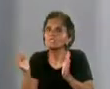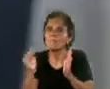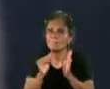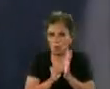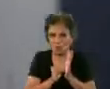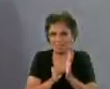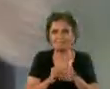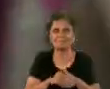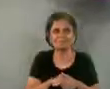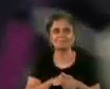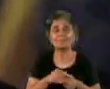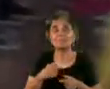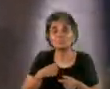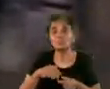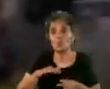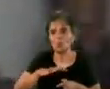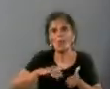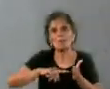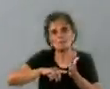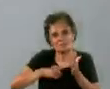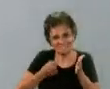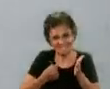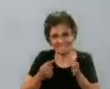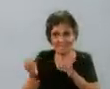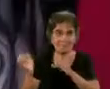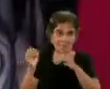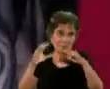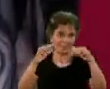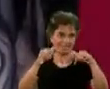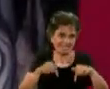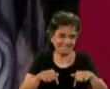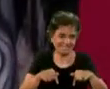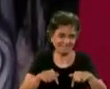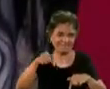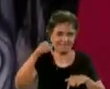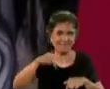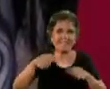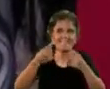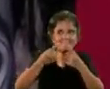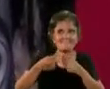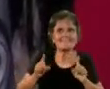de Buenos Aires, entonces fue como, sí, una provincia distinta.